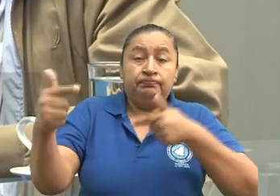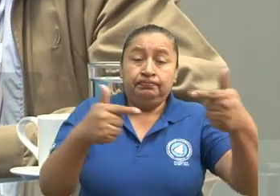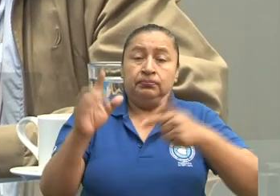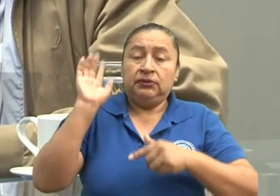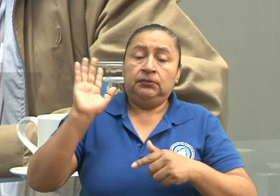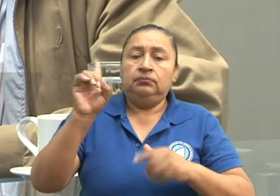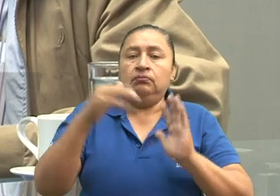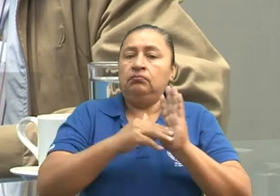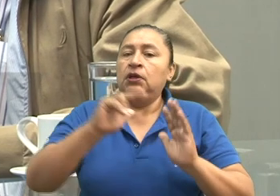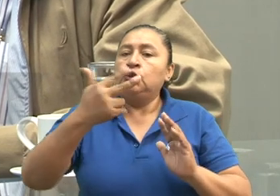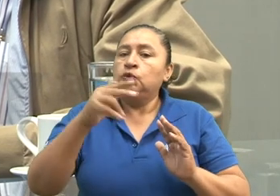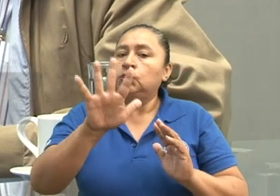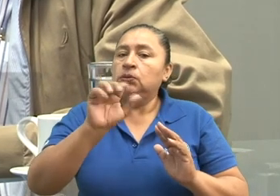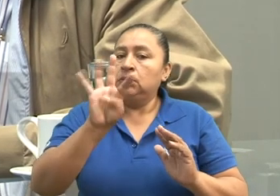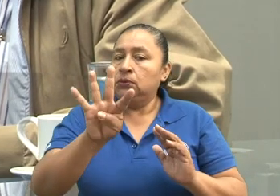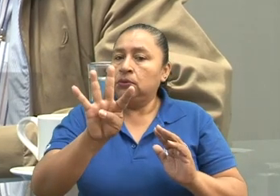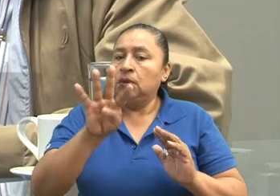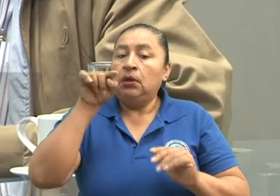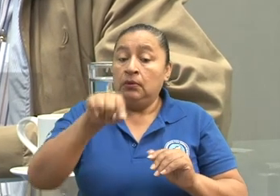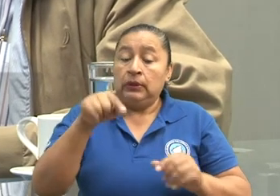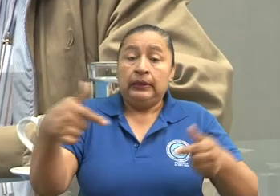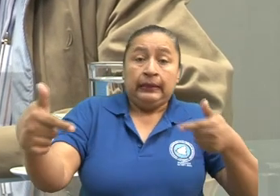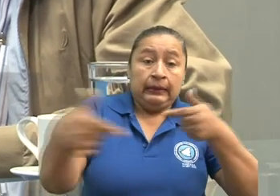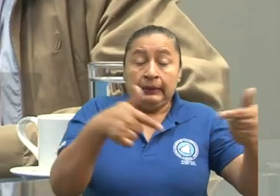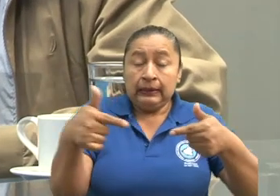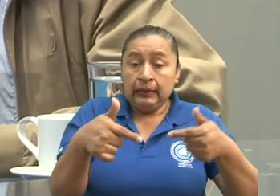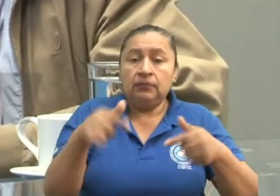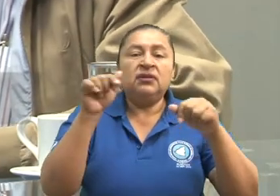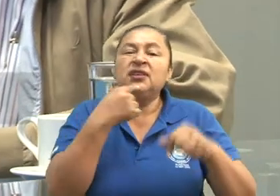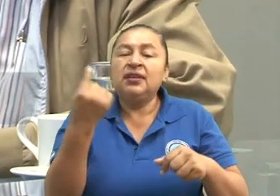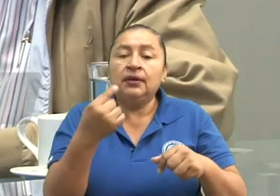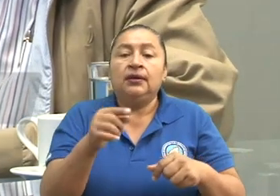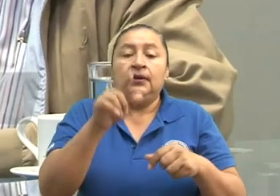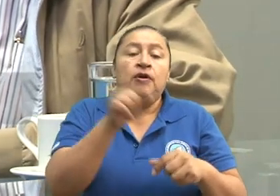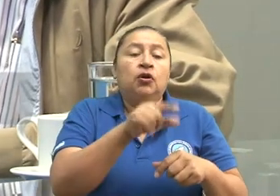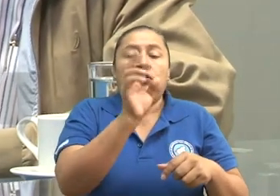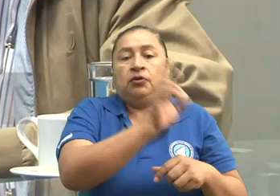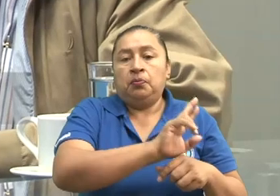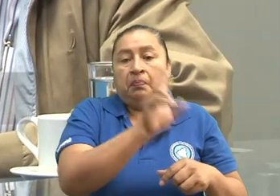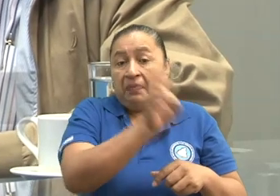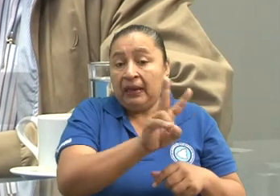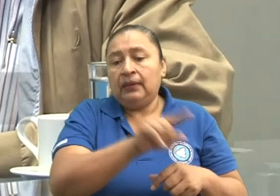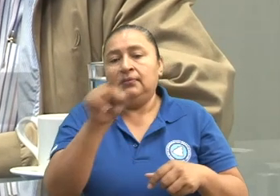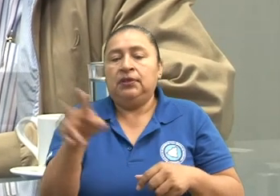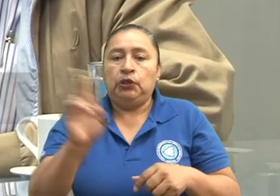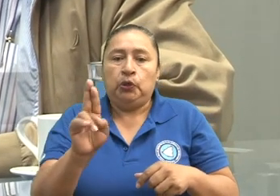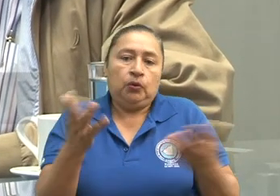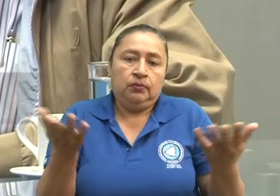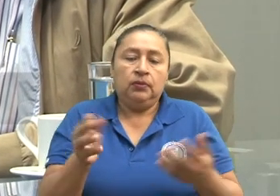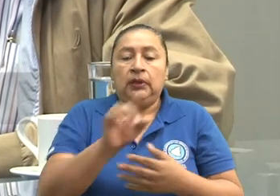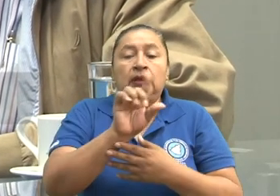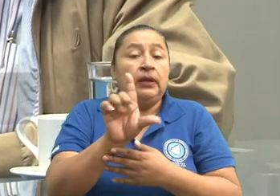1854, es una guerra civil entre legitimistas y democráticos, es decir, entre conservadores y liberales.